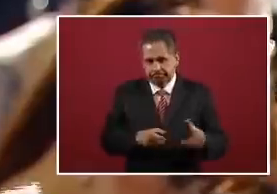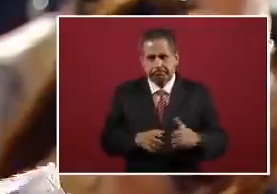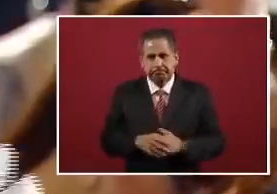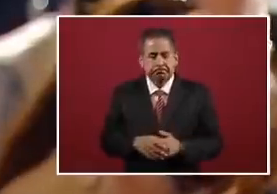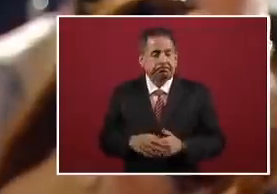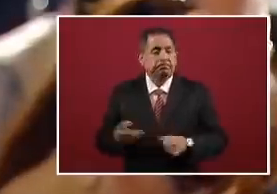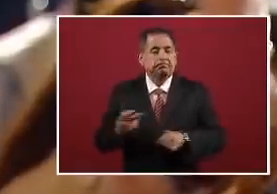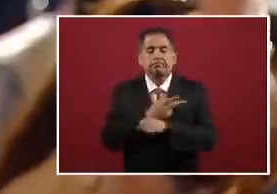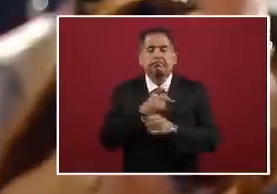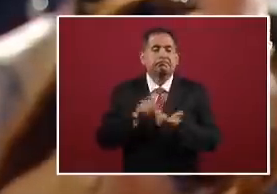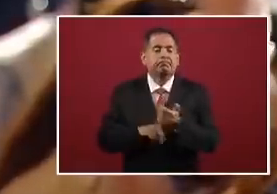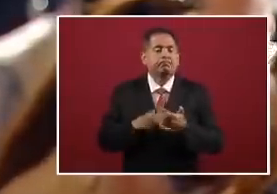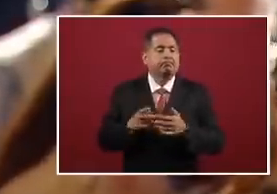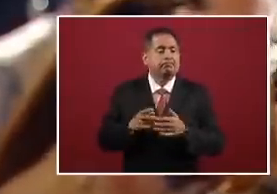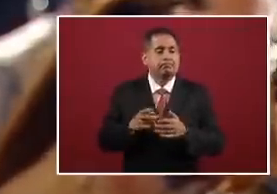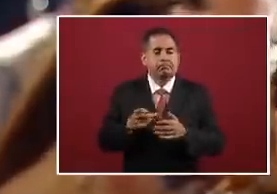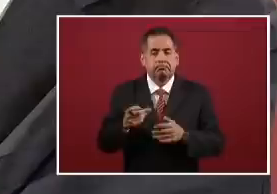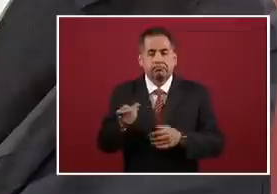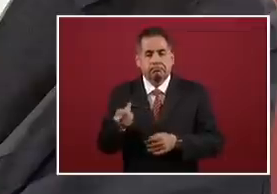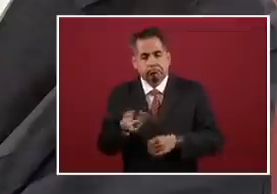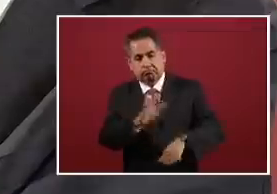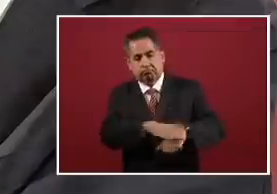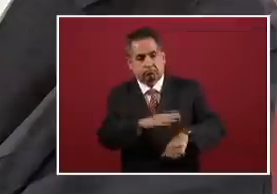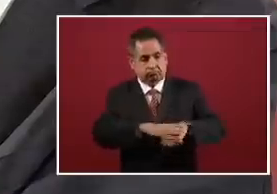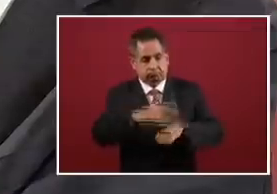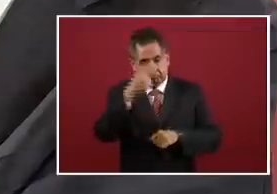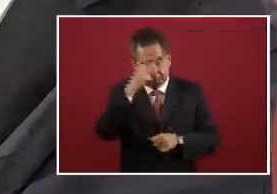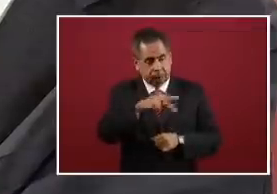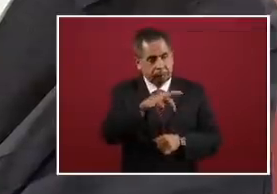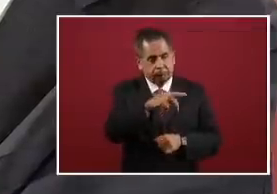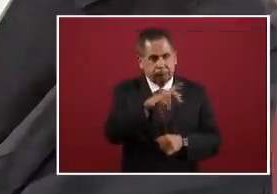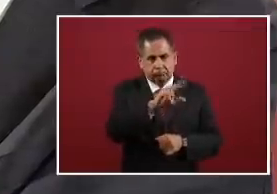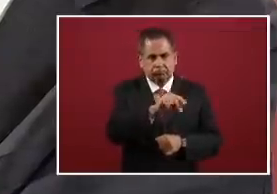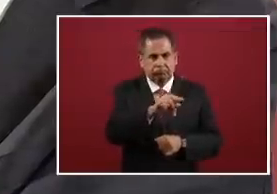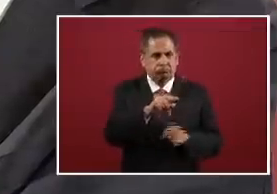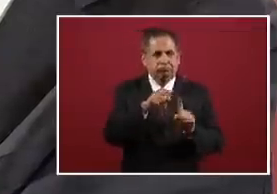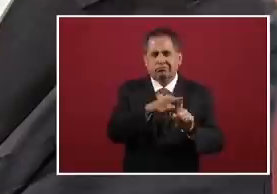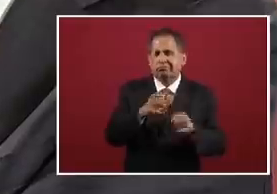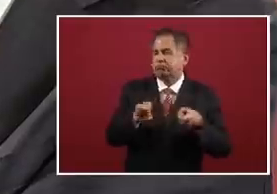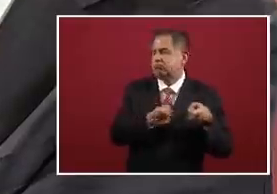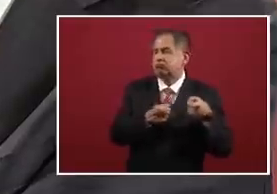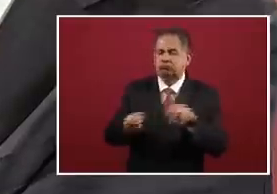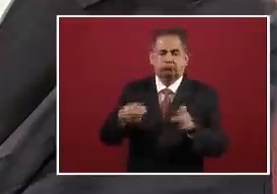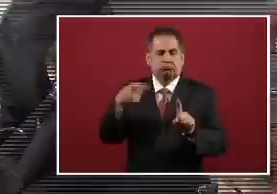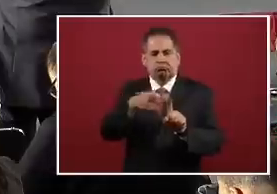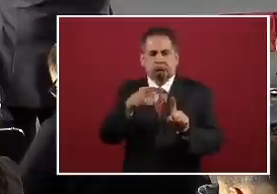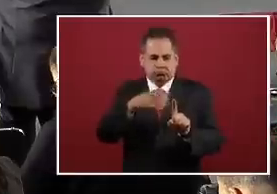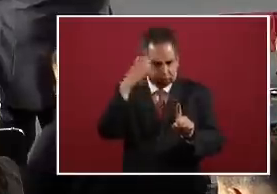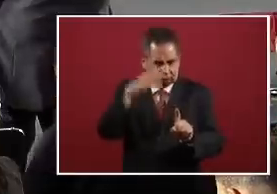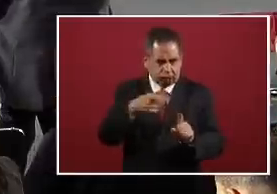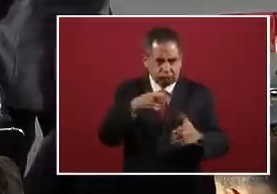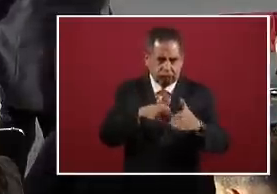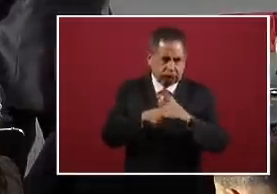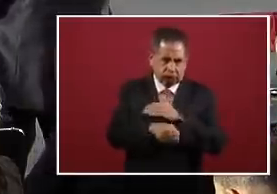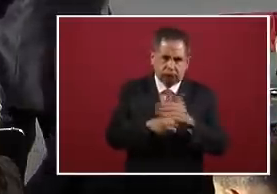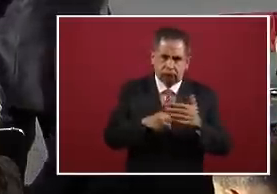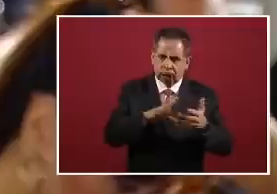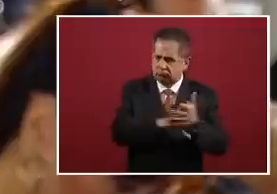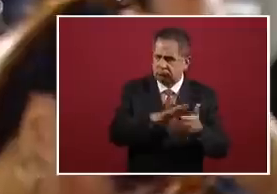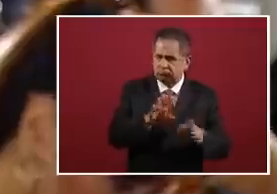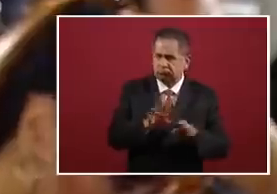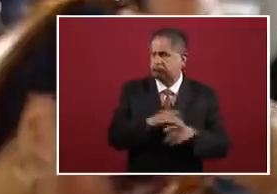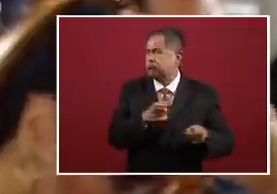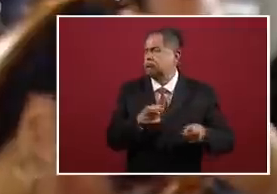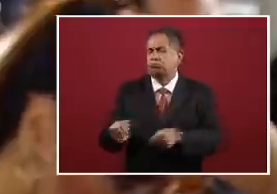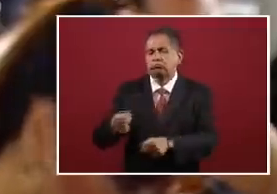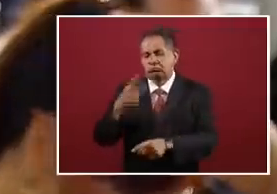la cuestión ejemplar que solicitó México contra esta persona que acribilló a 8 mexicanos en